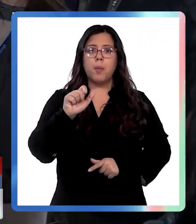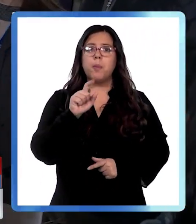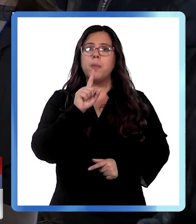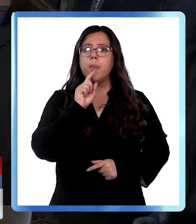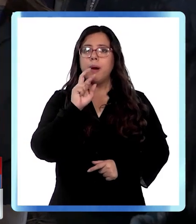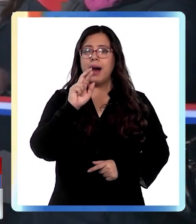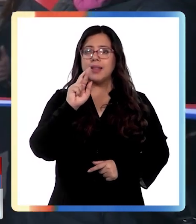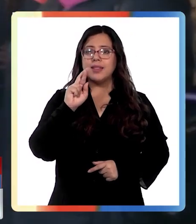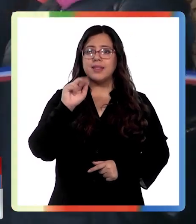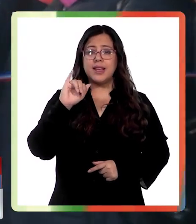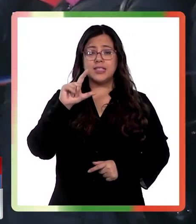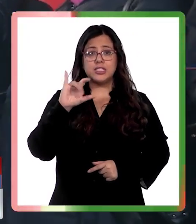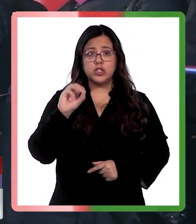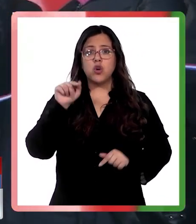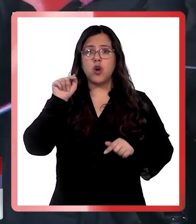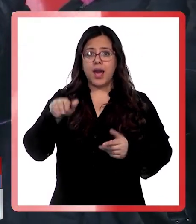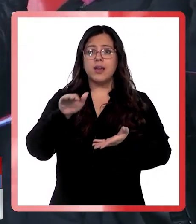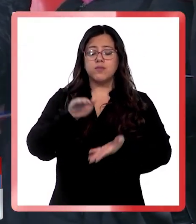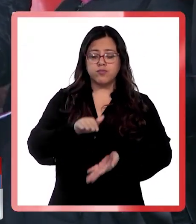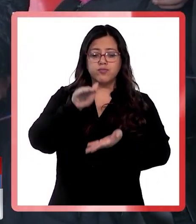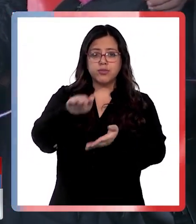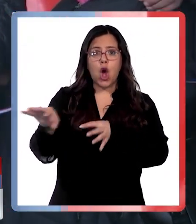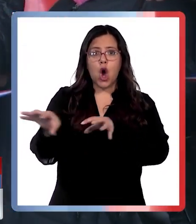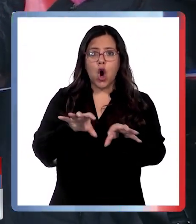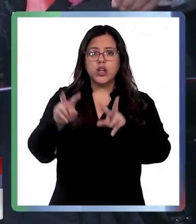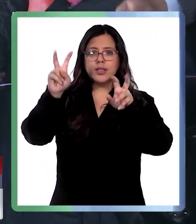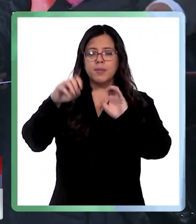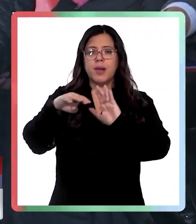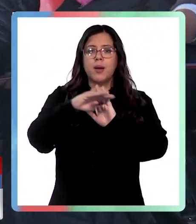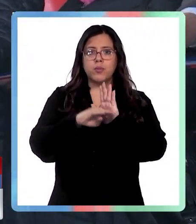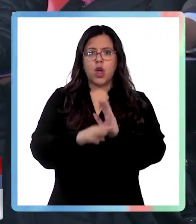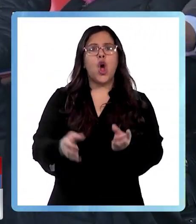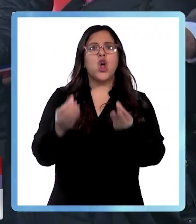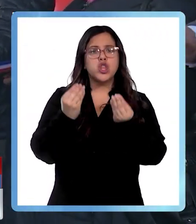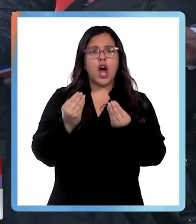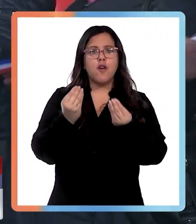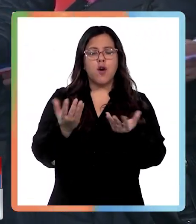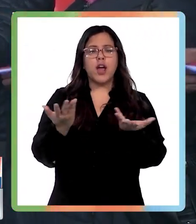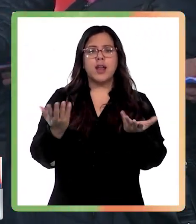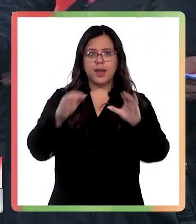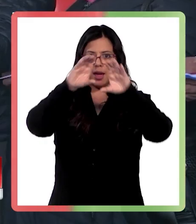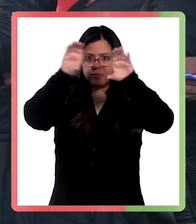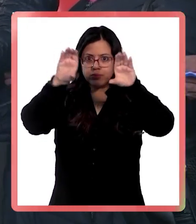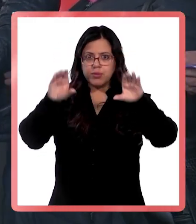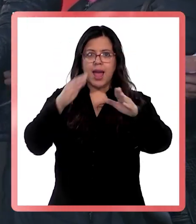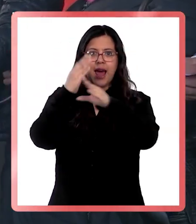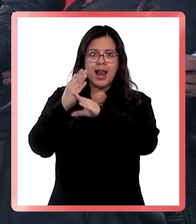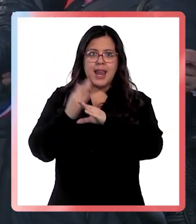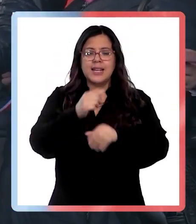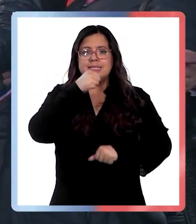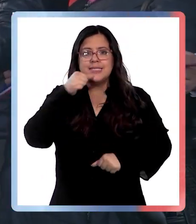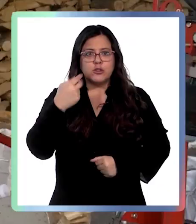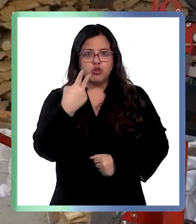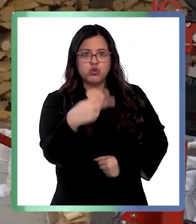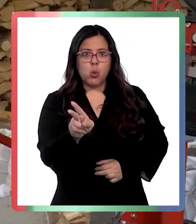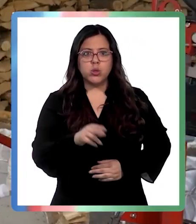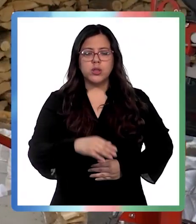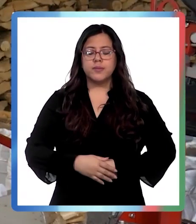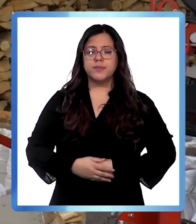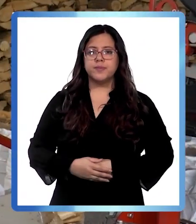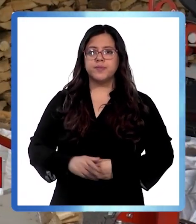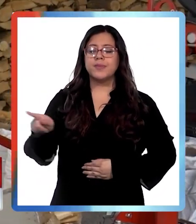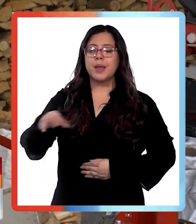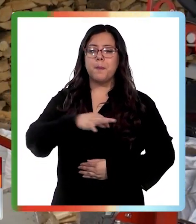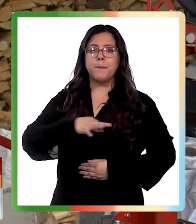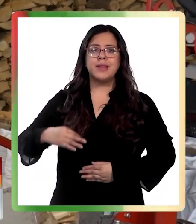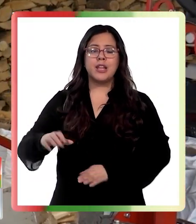Vallespín, hicieron entrega de equipamiento en el marco del programa Ta Buena Tu Leña Seca en la región. El Ministerio